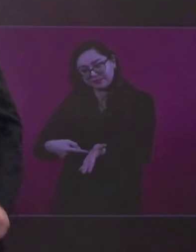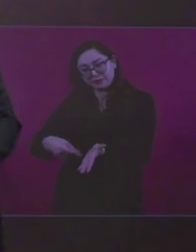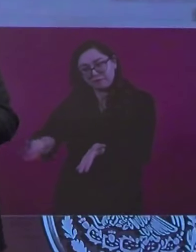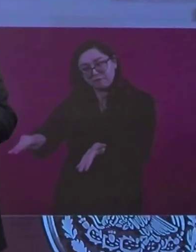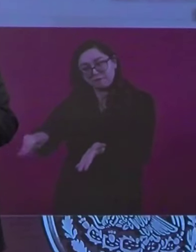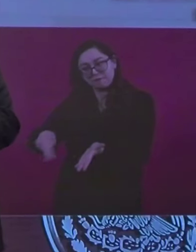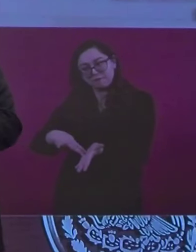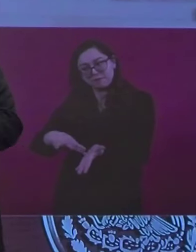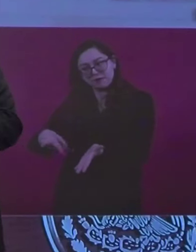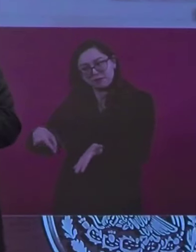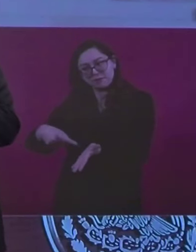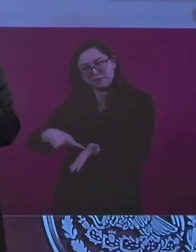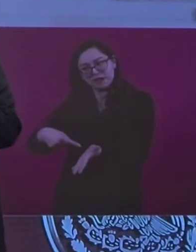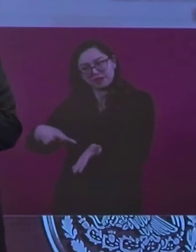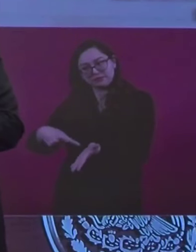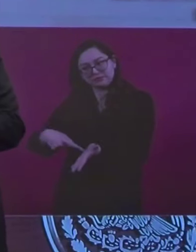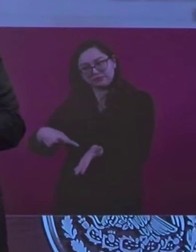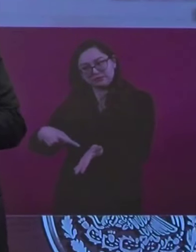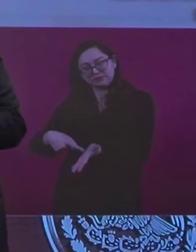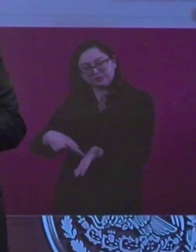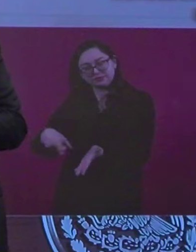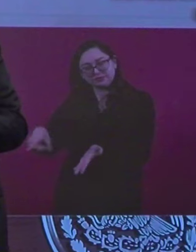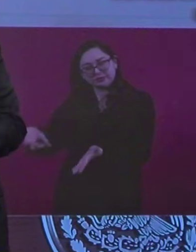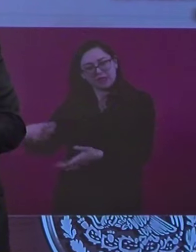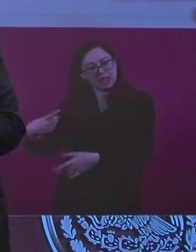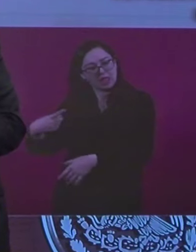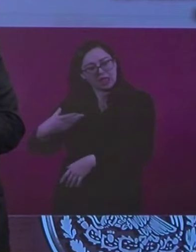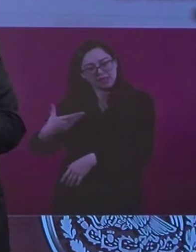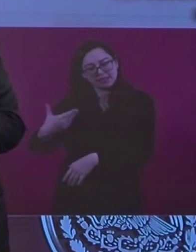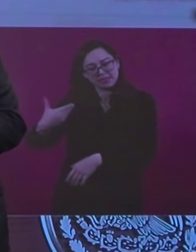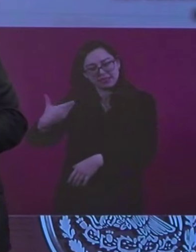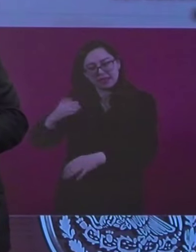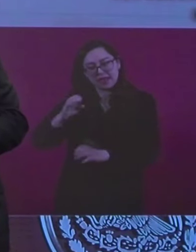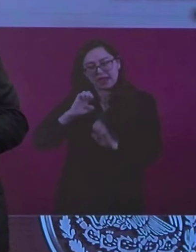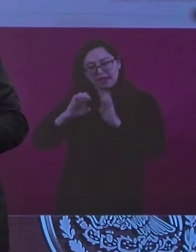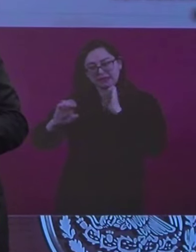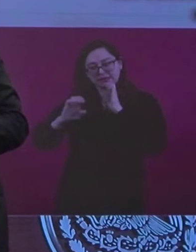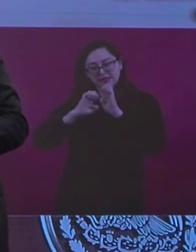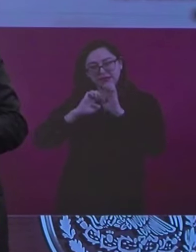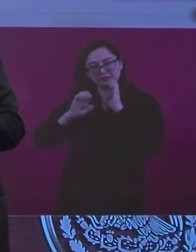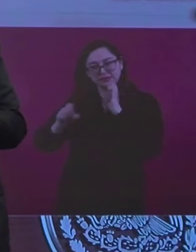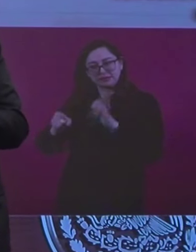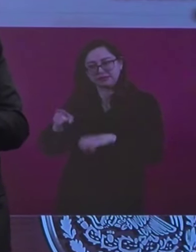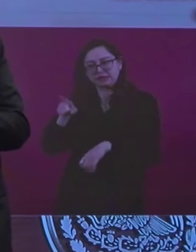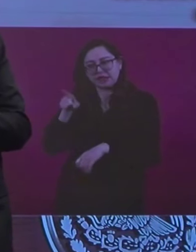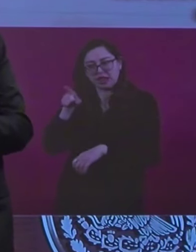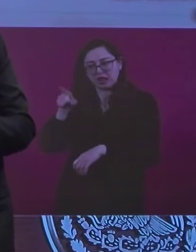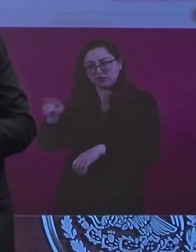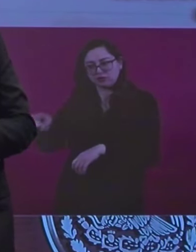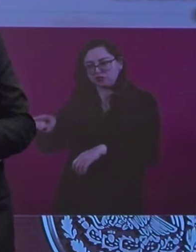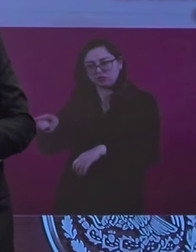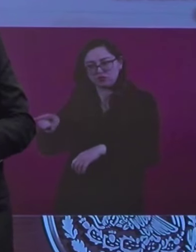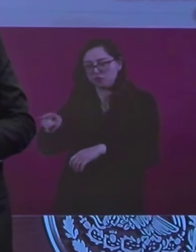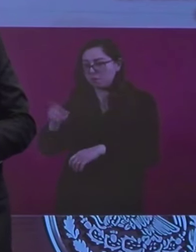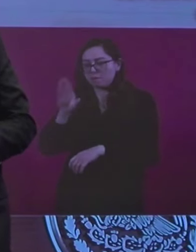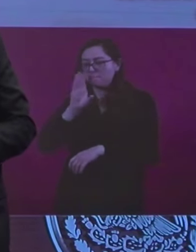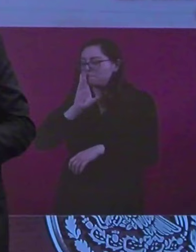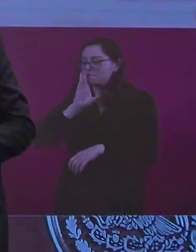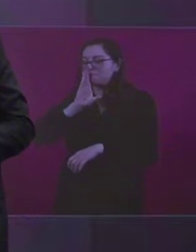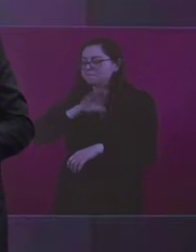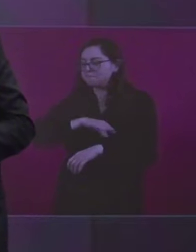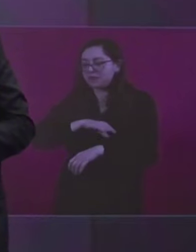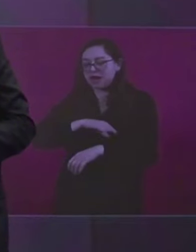dice cada mexicano tiene en su boleta en su credencial de elector la oportunidad